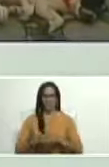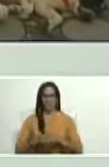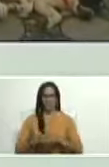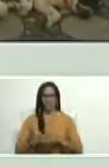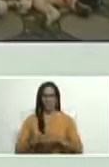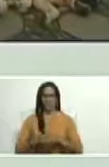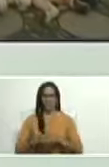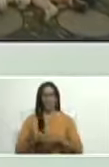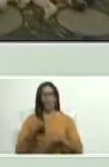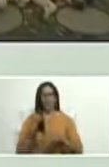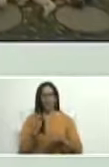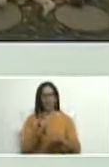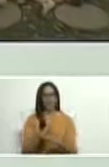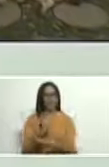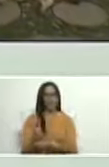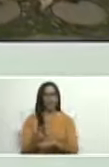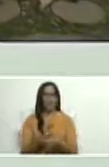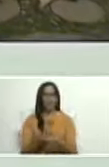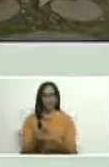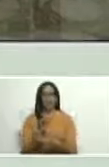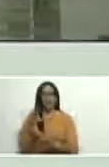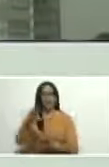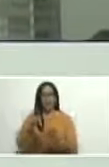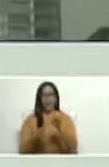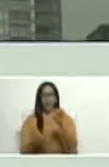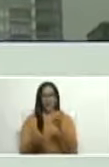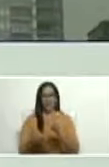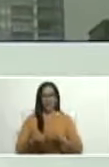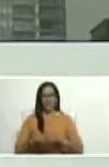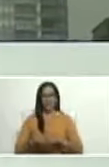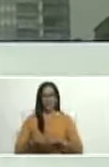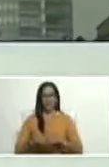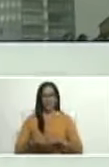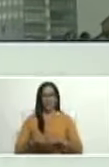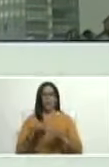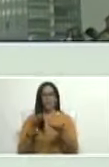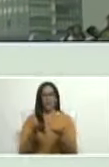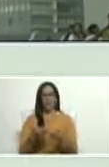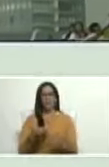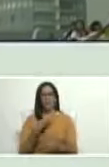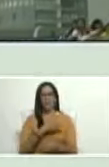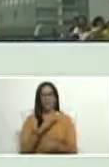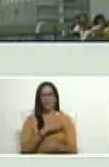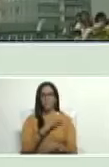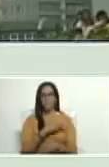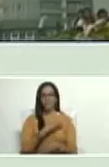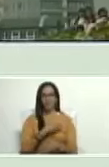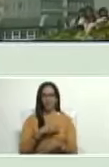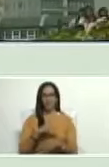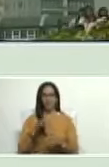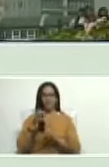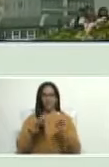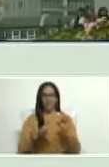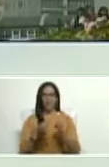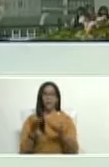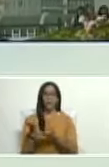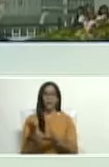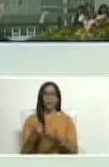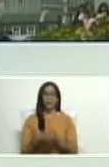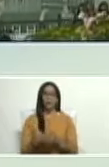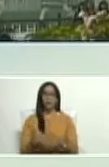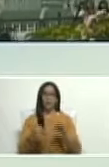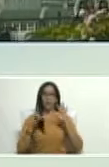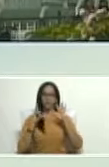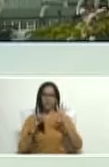Hay que conservar y cuidar los animalitos. Para eso es la misión Nevado. Y para eso es la